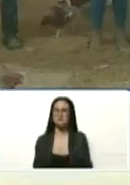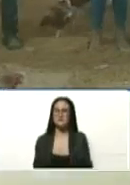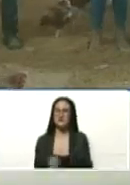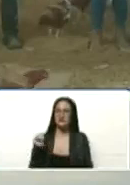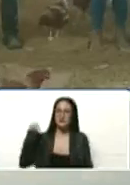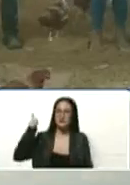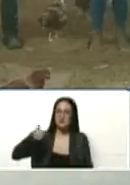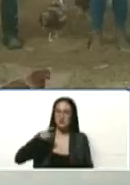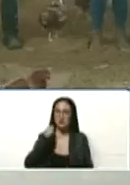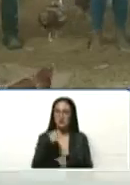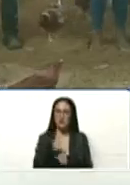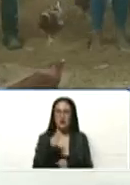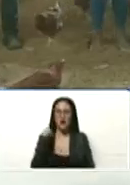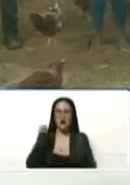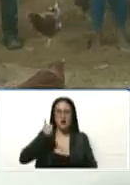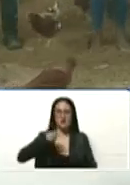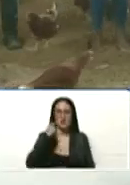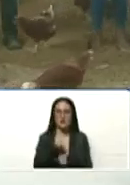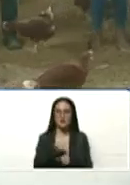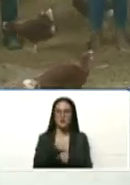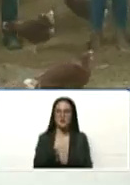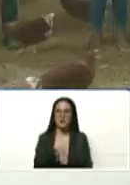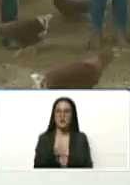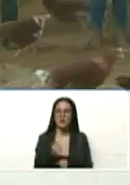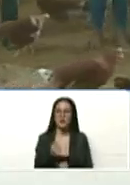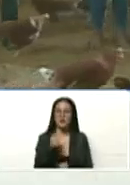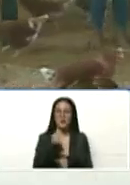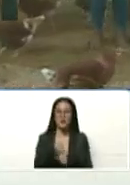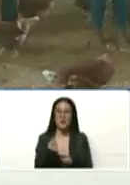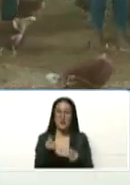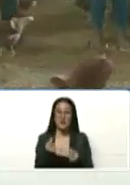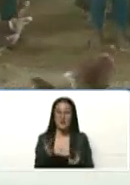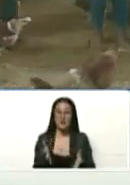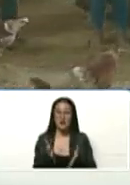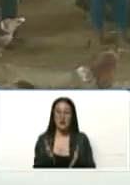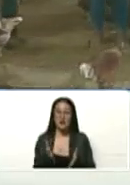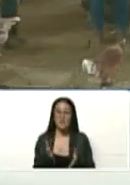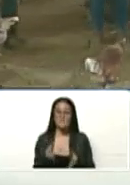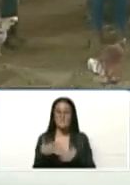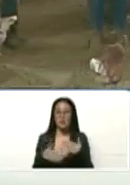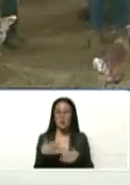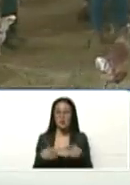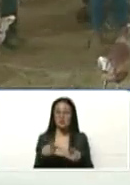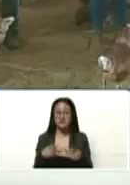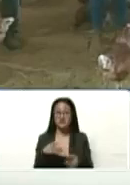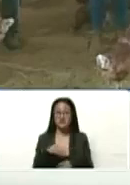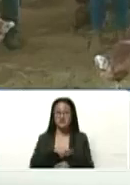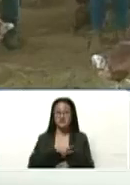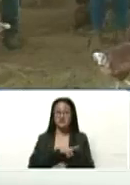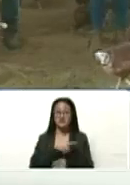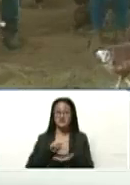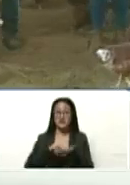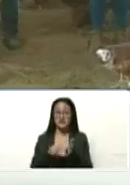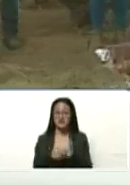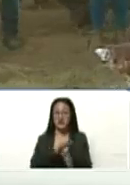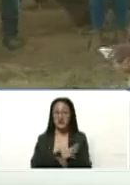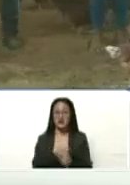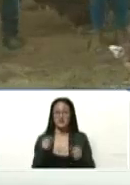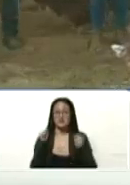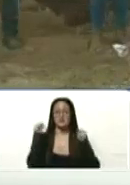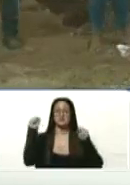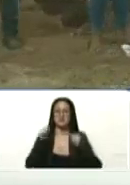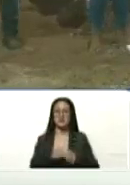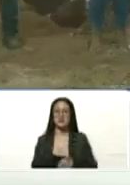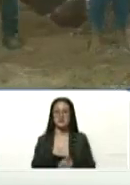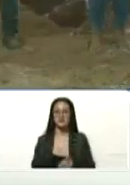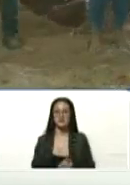años de trabajo. Al trabajo nadie le gana. Producir es vencer y nosotros estamos